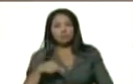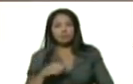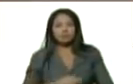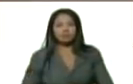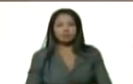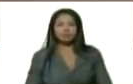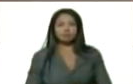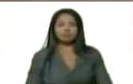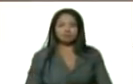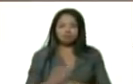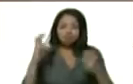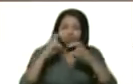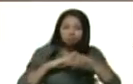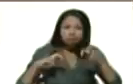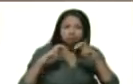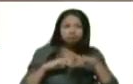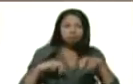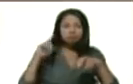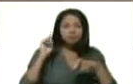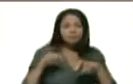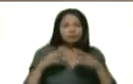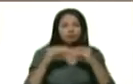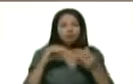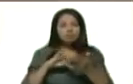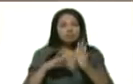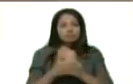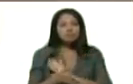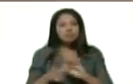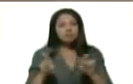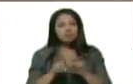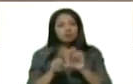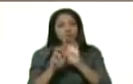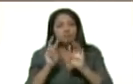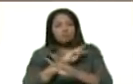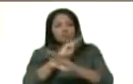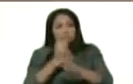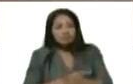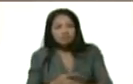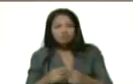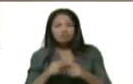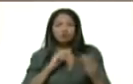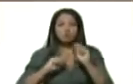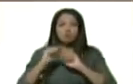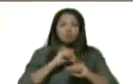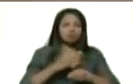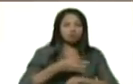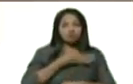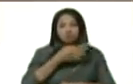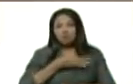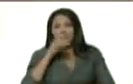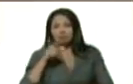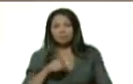también revisando todo lo que tiene que ver con el fortalecimiento de los movimientos sociales.